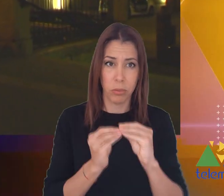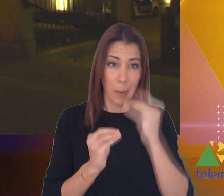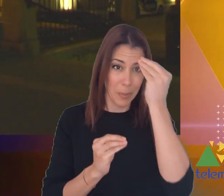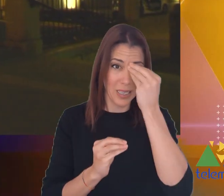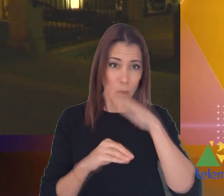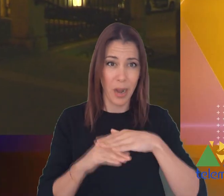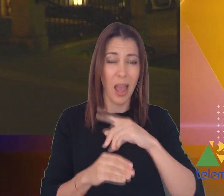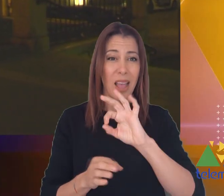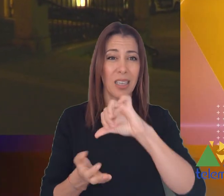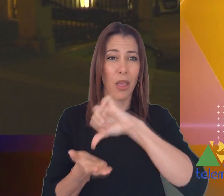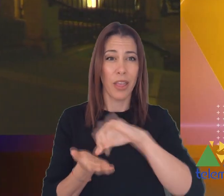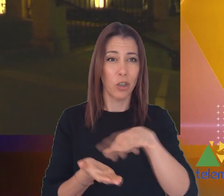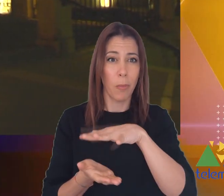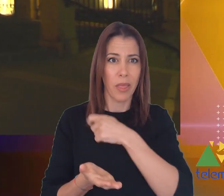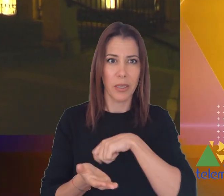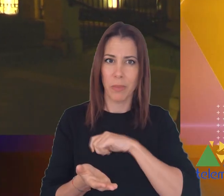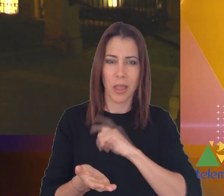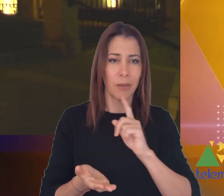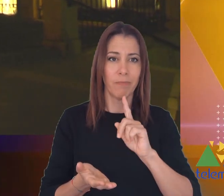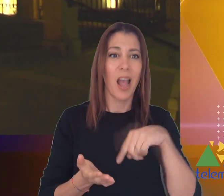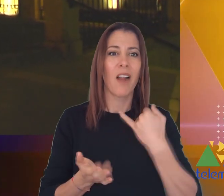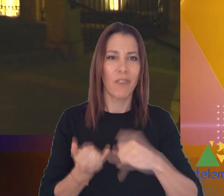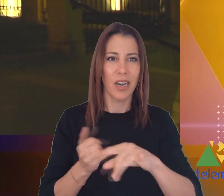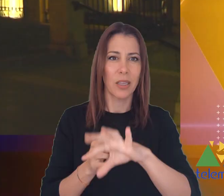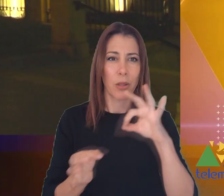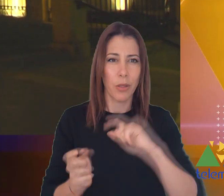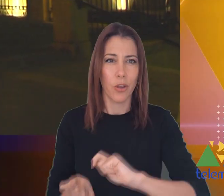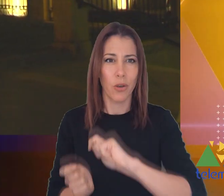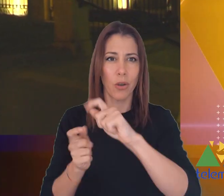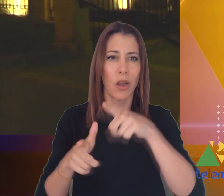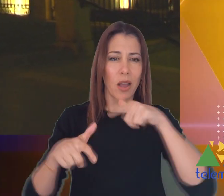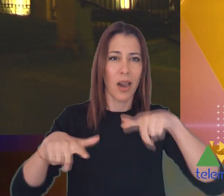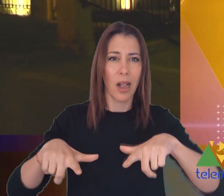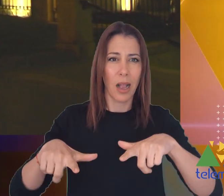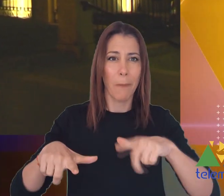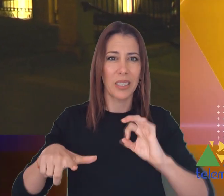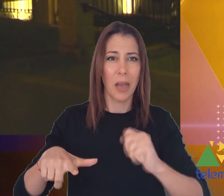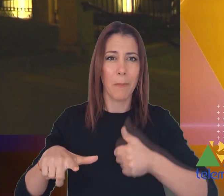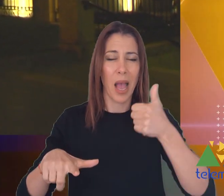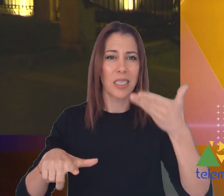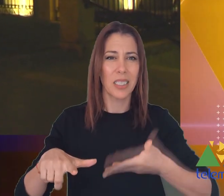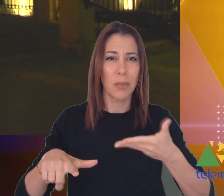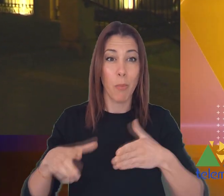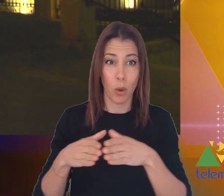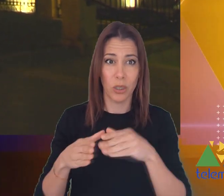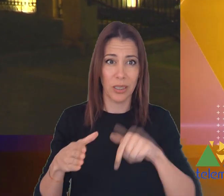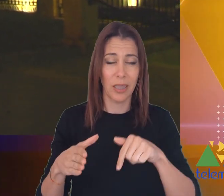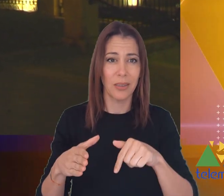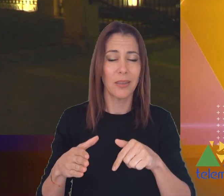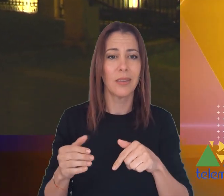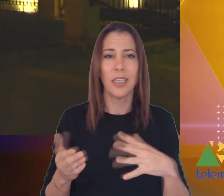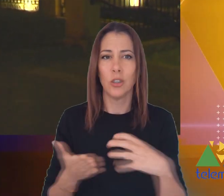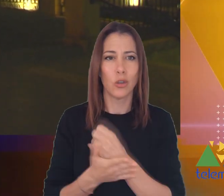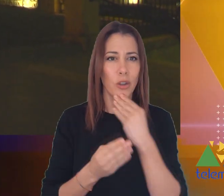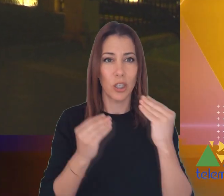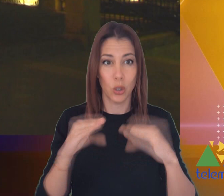España, después se decidió trasladarla al solar de la capilla más importante que tuvo la ciudad en toda